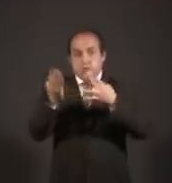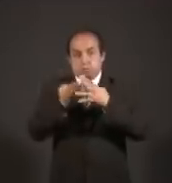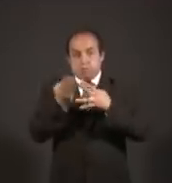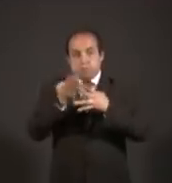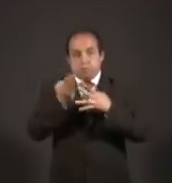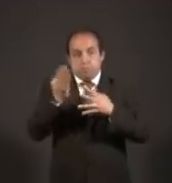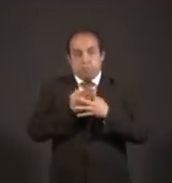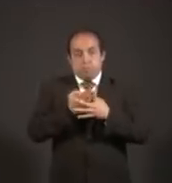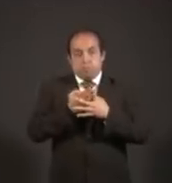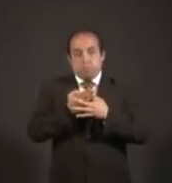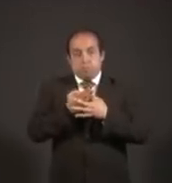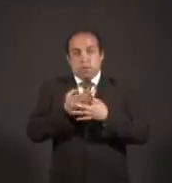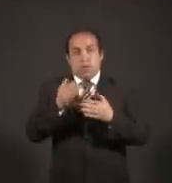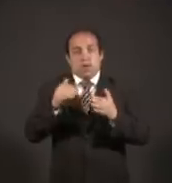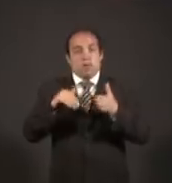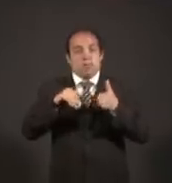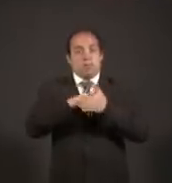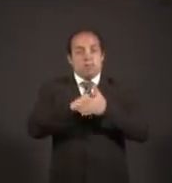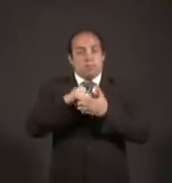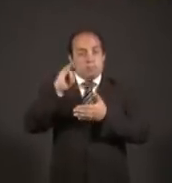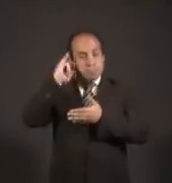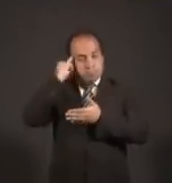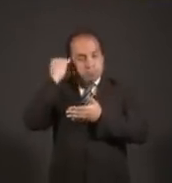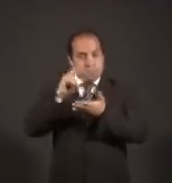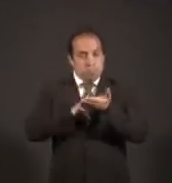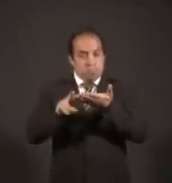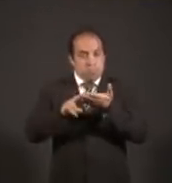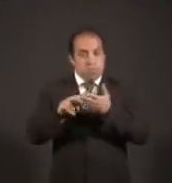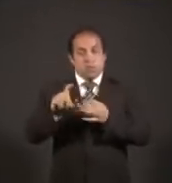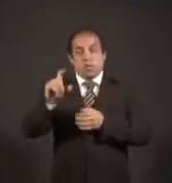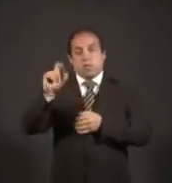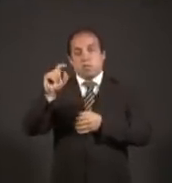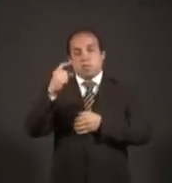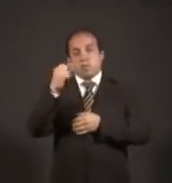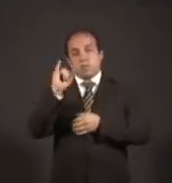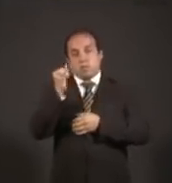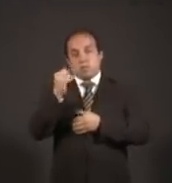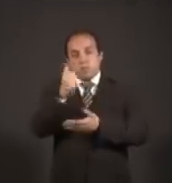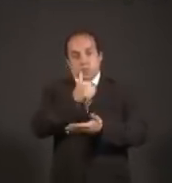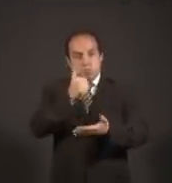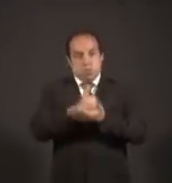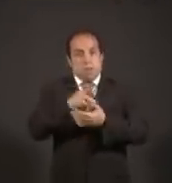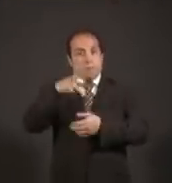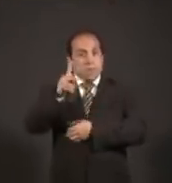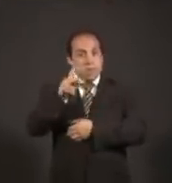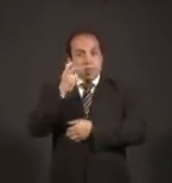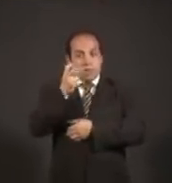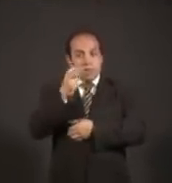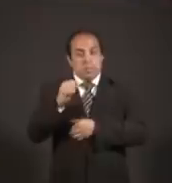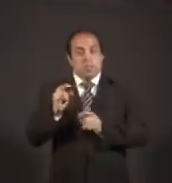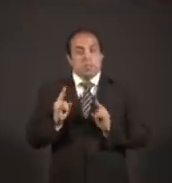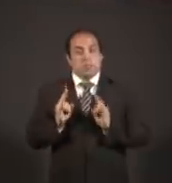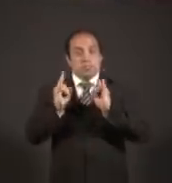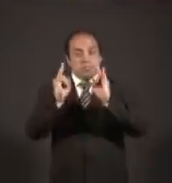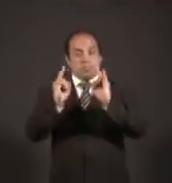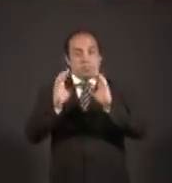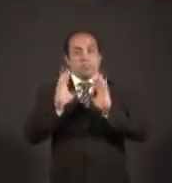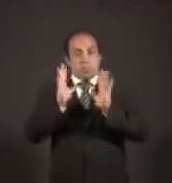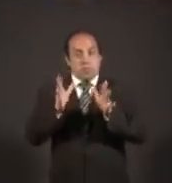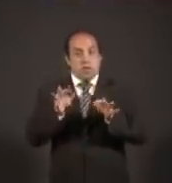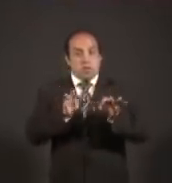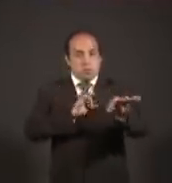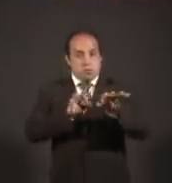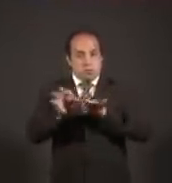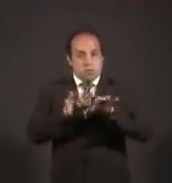Verdes alrededor del 20 de junio en la ciudad. Pero esta antena pues ya está operando y